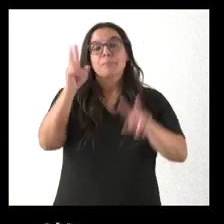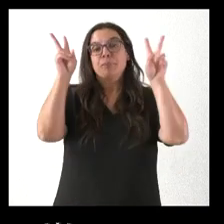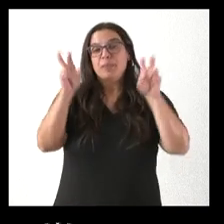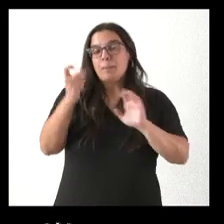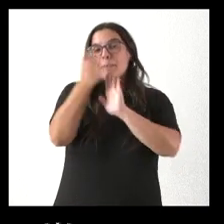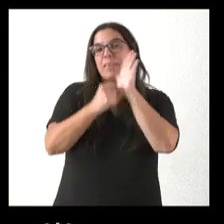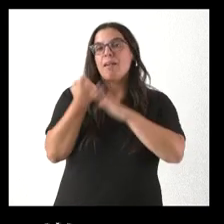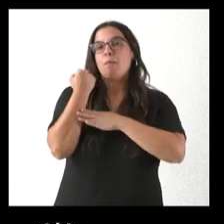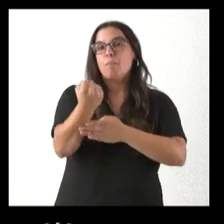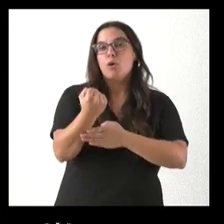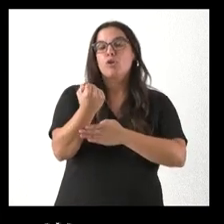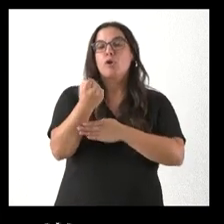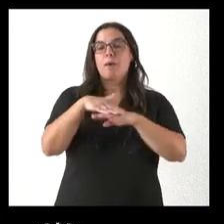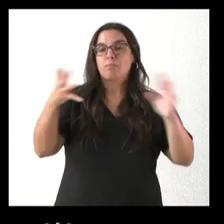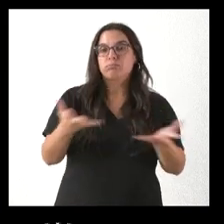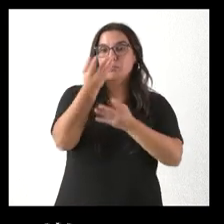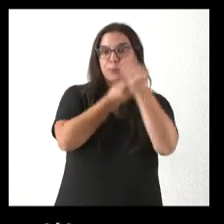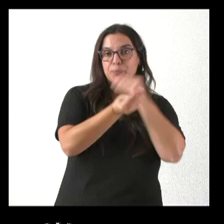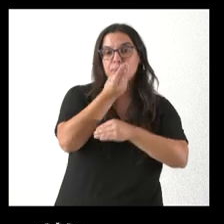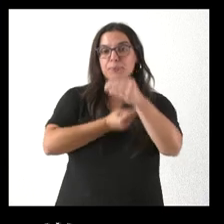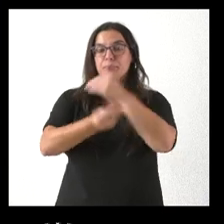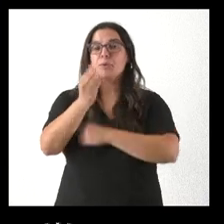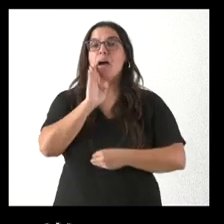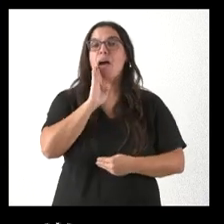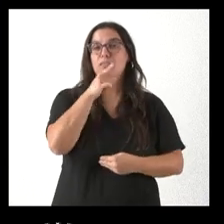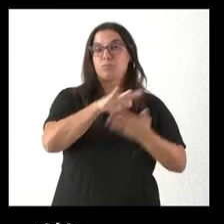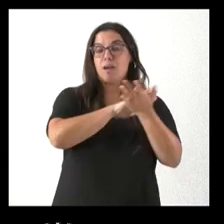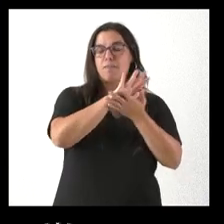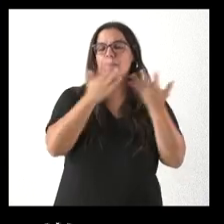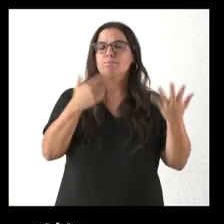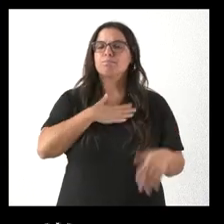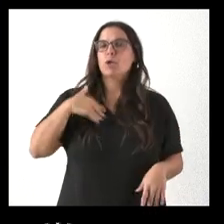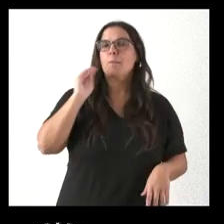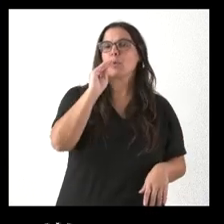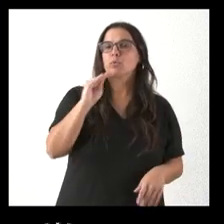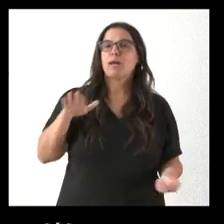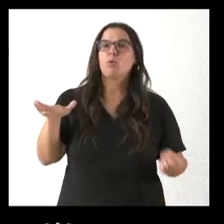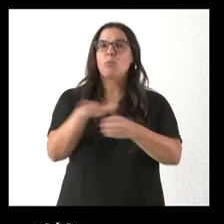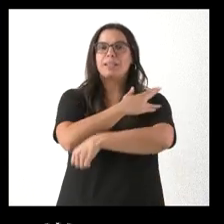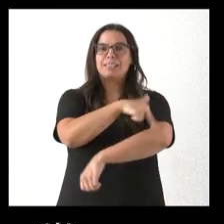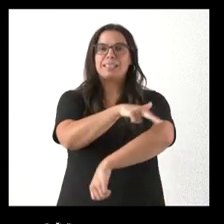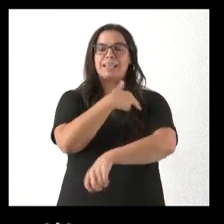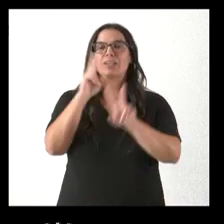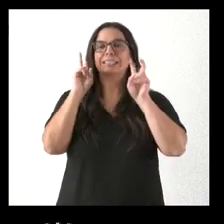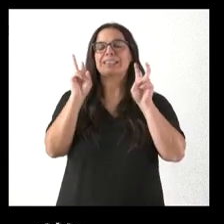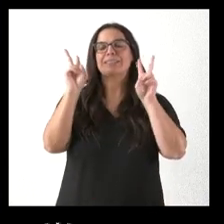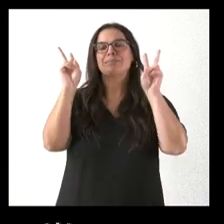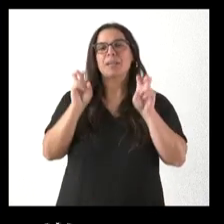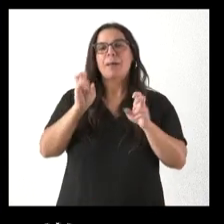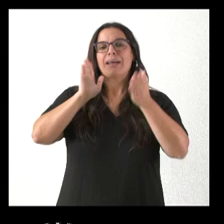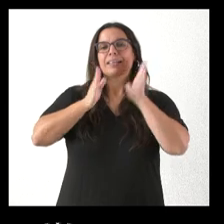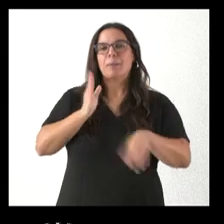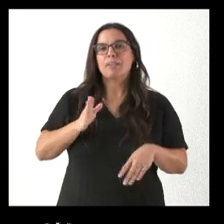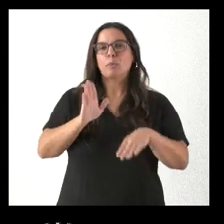a las medidas de apoyo a la natalidad que antes mencionaba me gustaría preguntar por la cobertura sanitaria a los tratamientos de fertilidad y reproducción